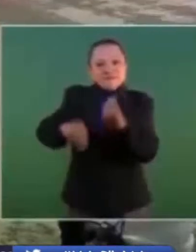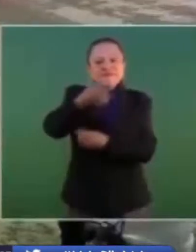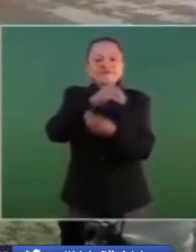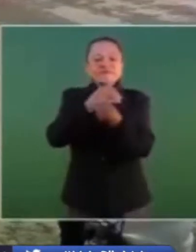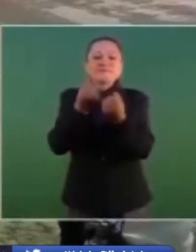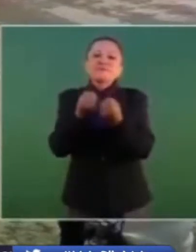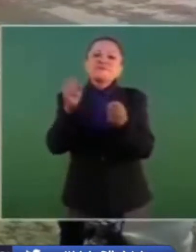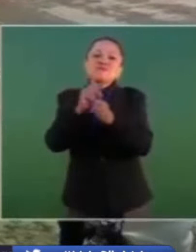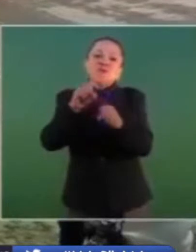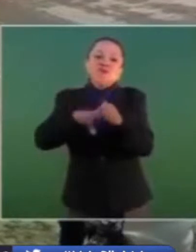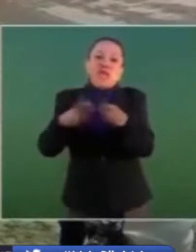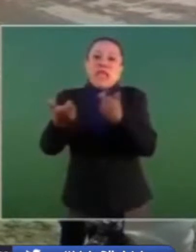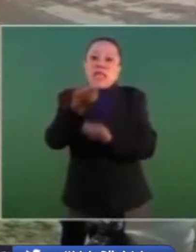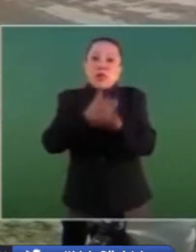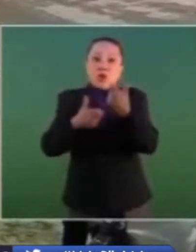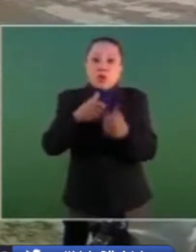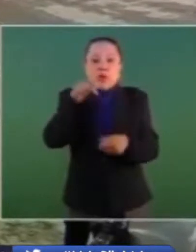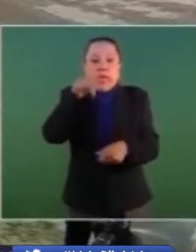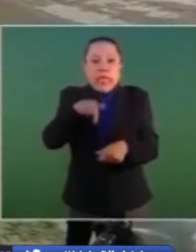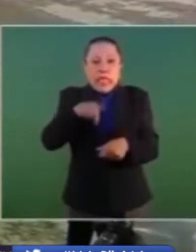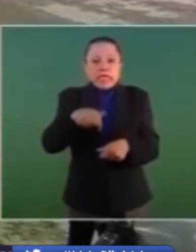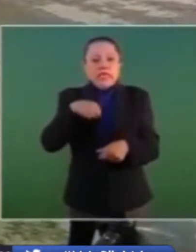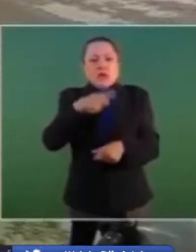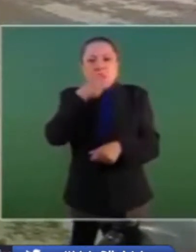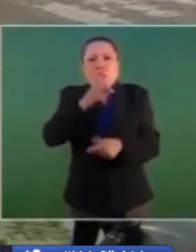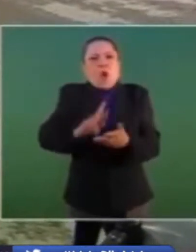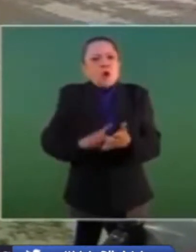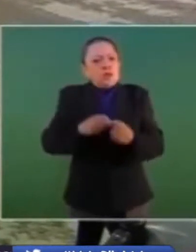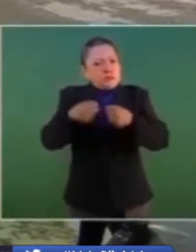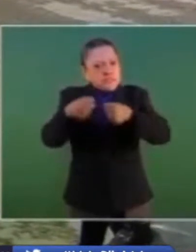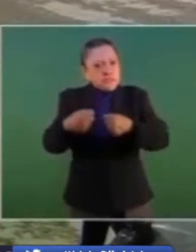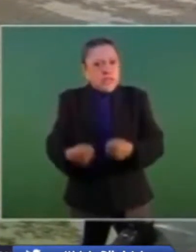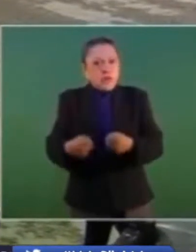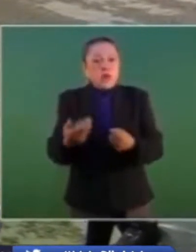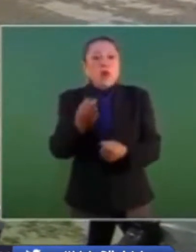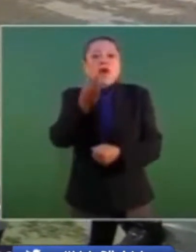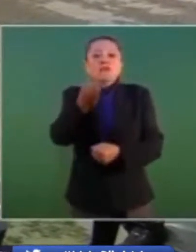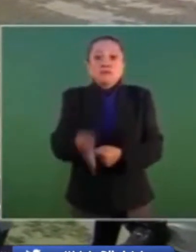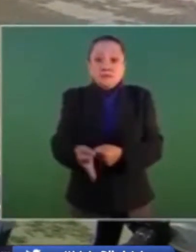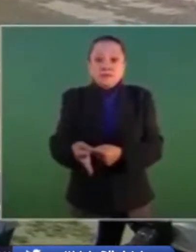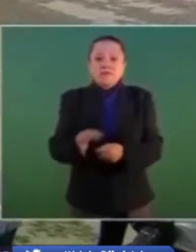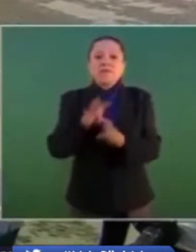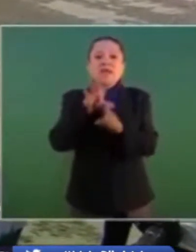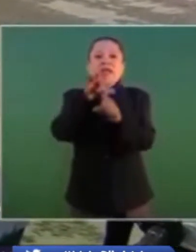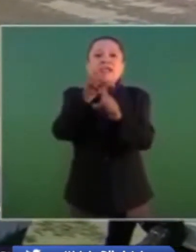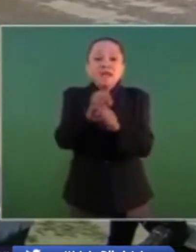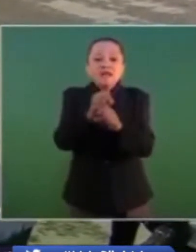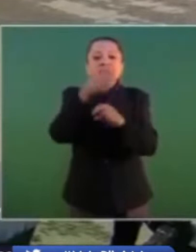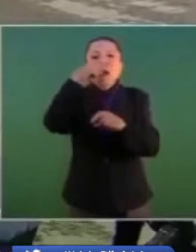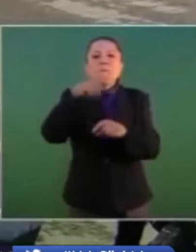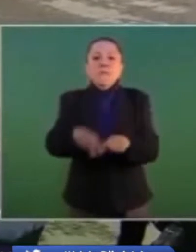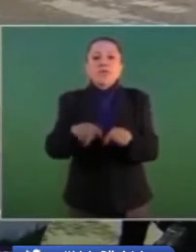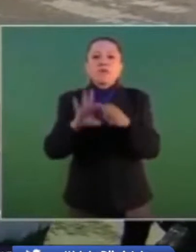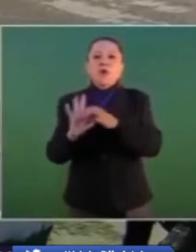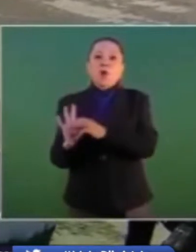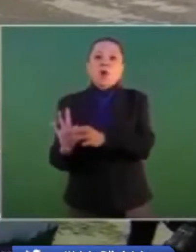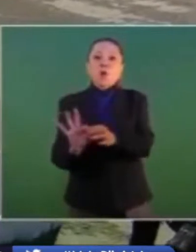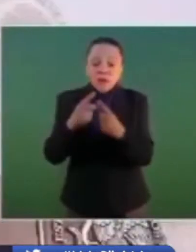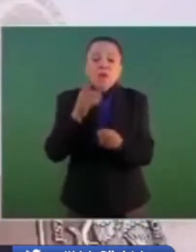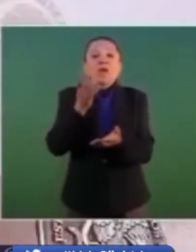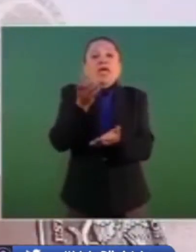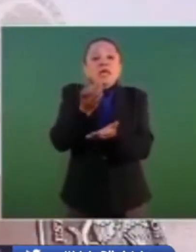tribuna, recalco que hacemos nuestra intención de alcanzar un México de unión, paz y